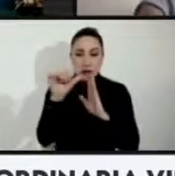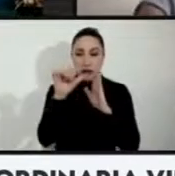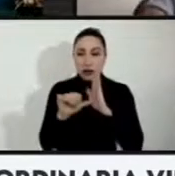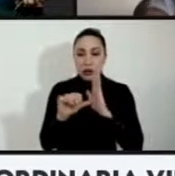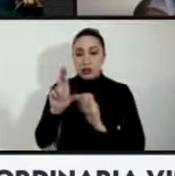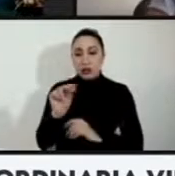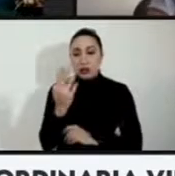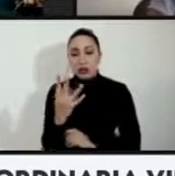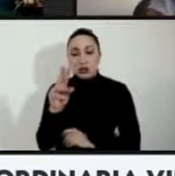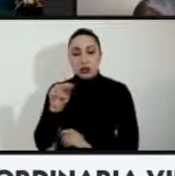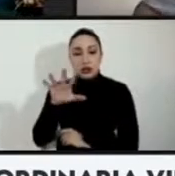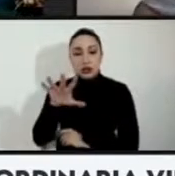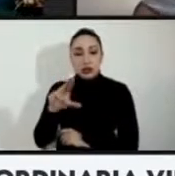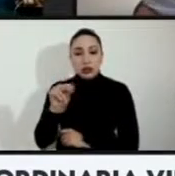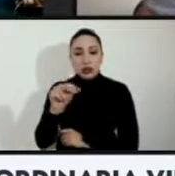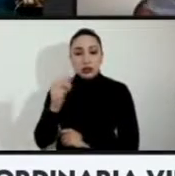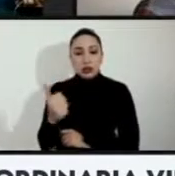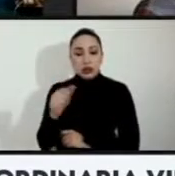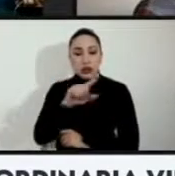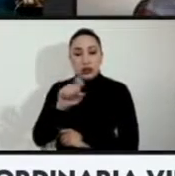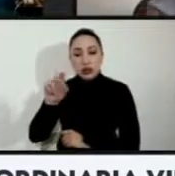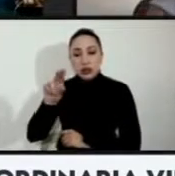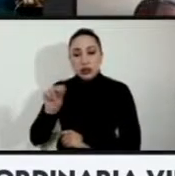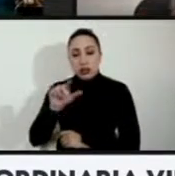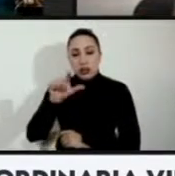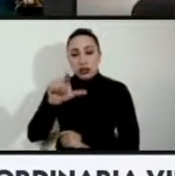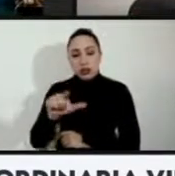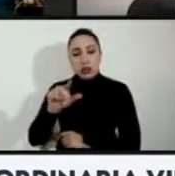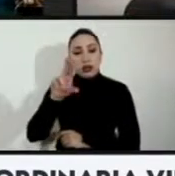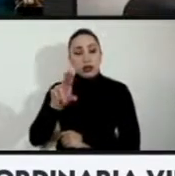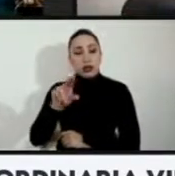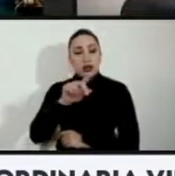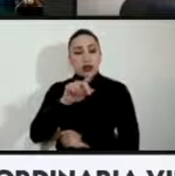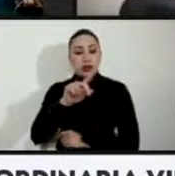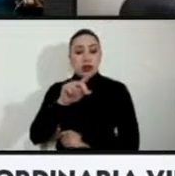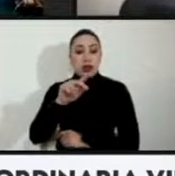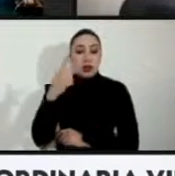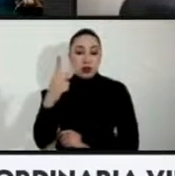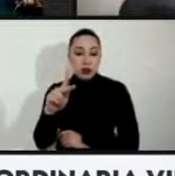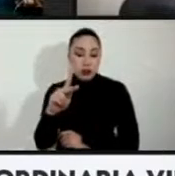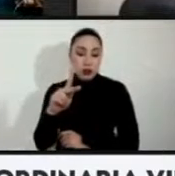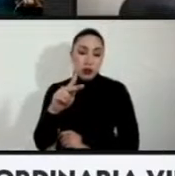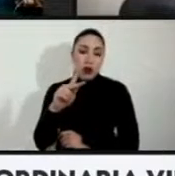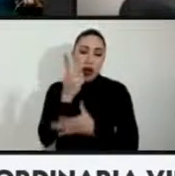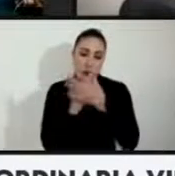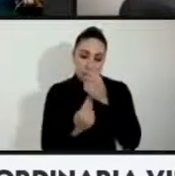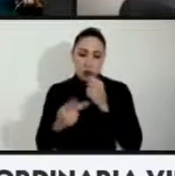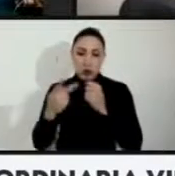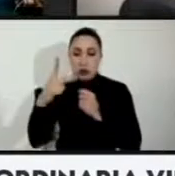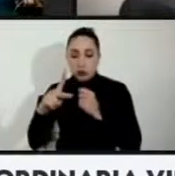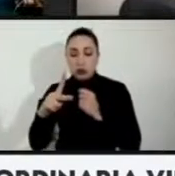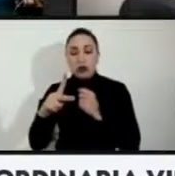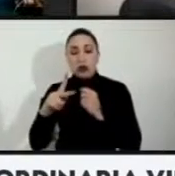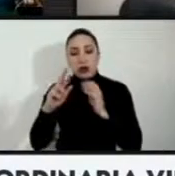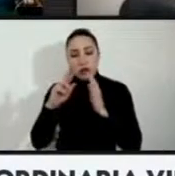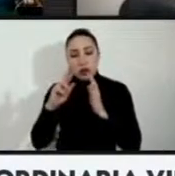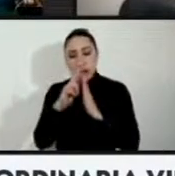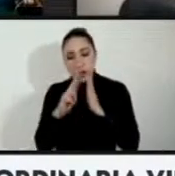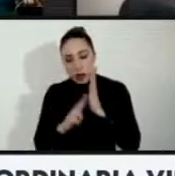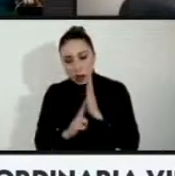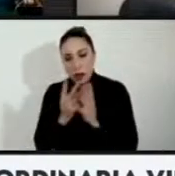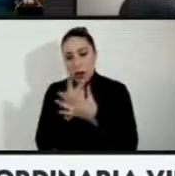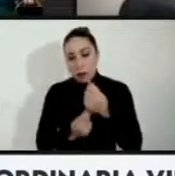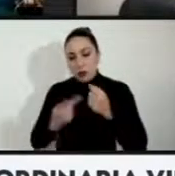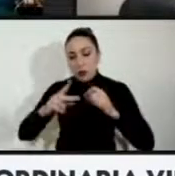84, 85, 86 y 187 del reglamento ambos del Congreso de la Ciudad de México.